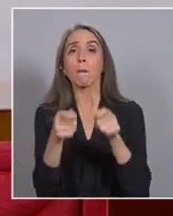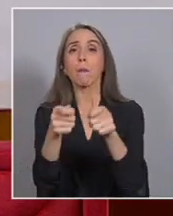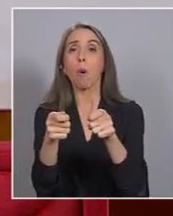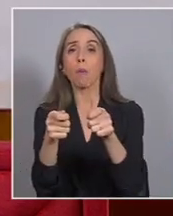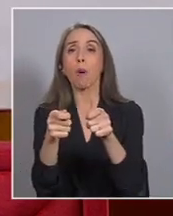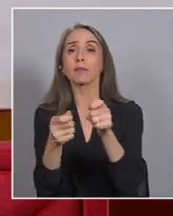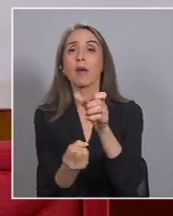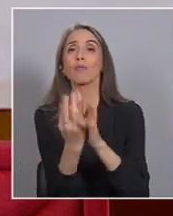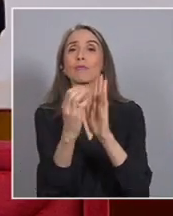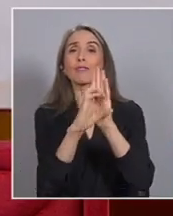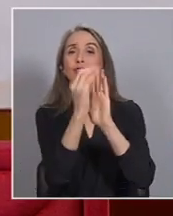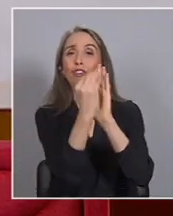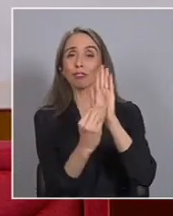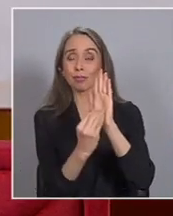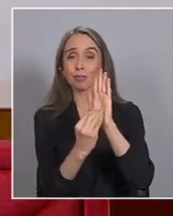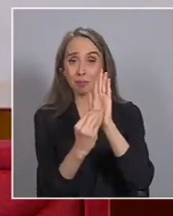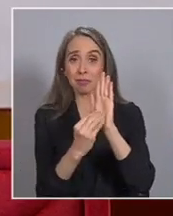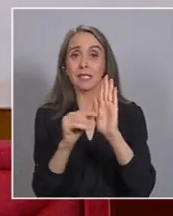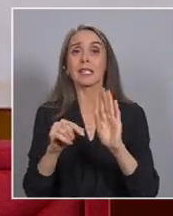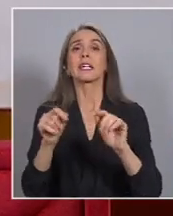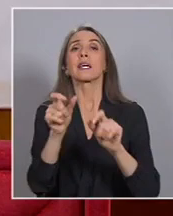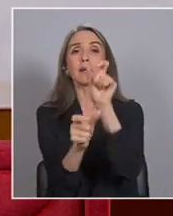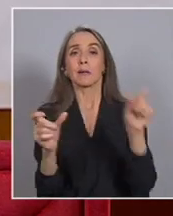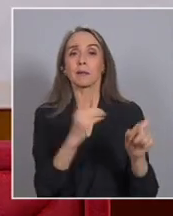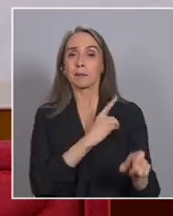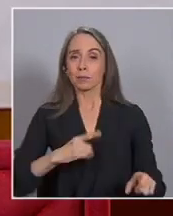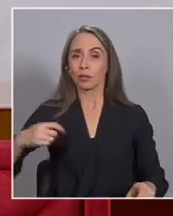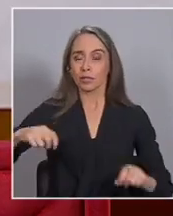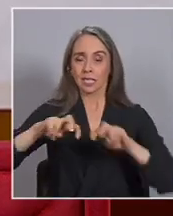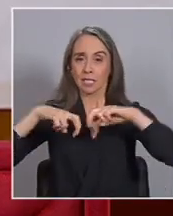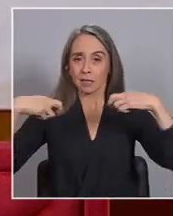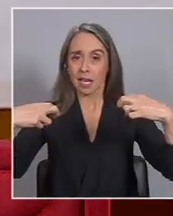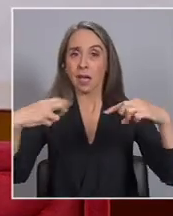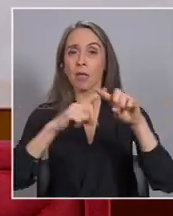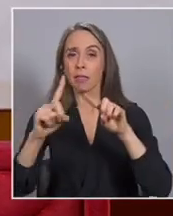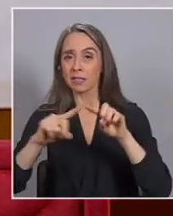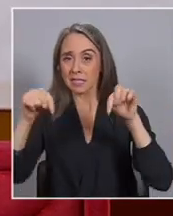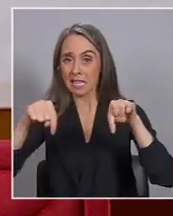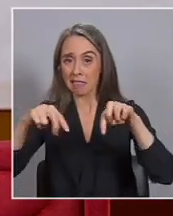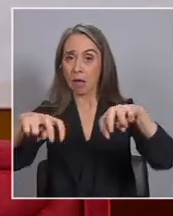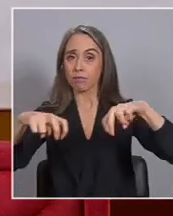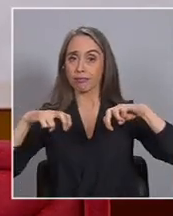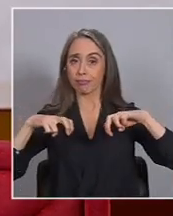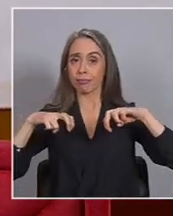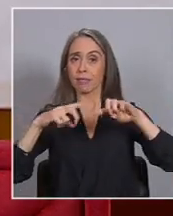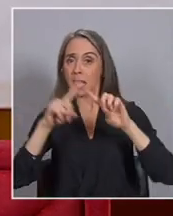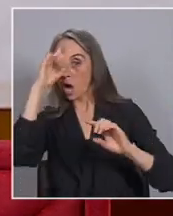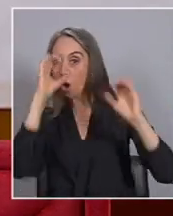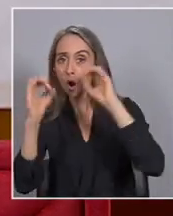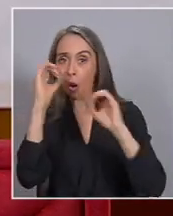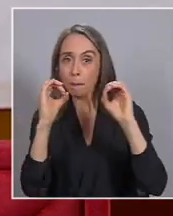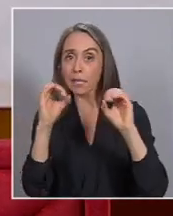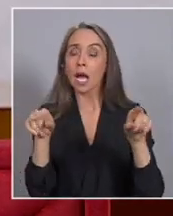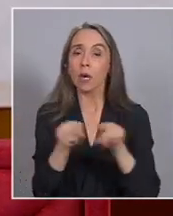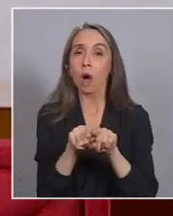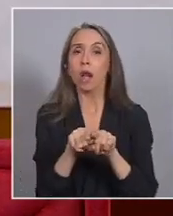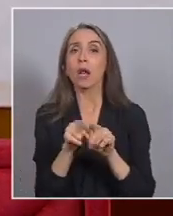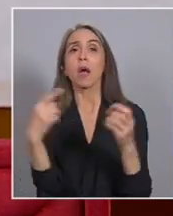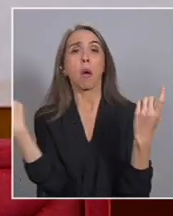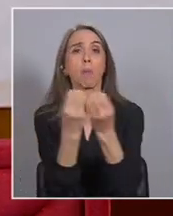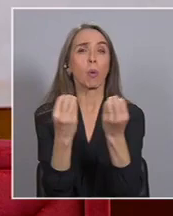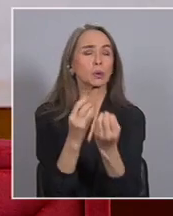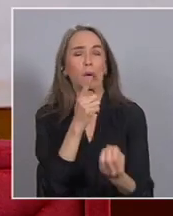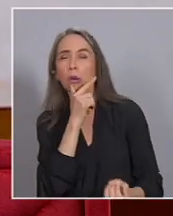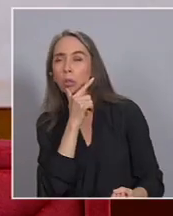pasada, quienes estamos en este salón, a pesar de nuestras diferencias y pese al escepticismo de